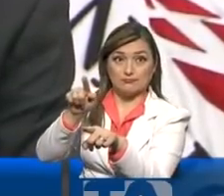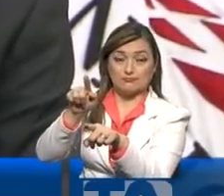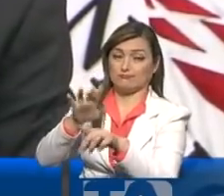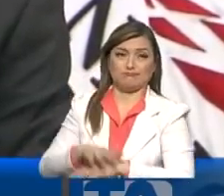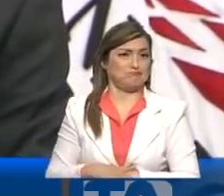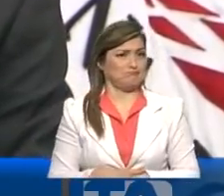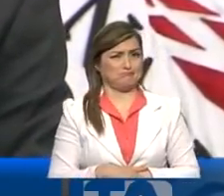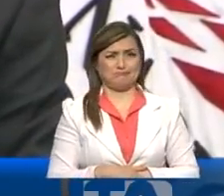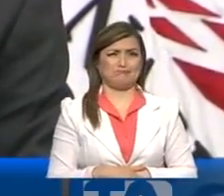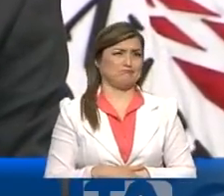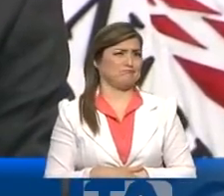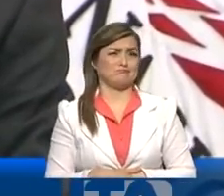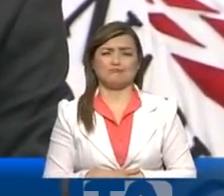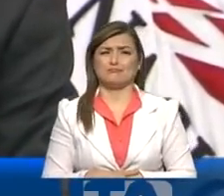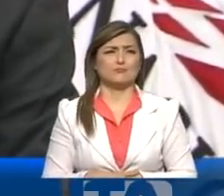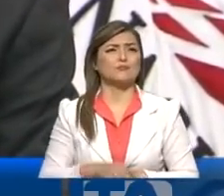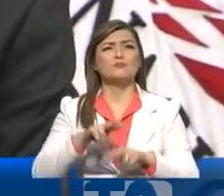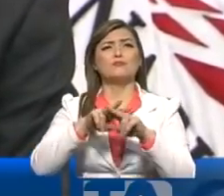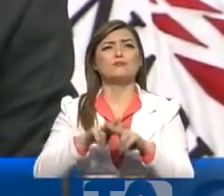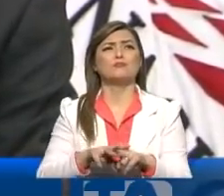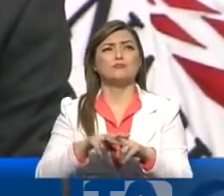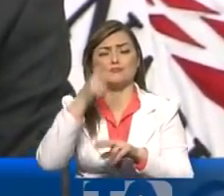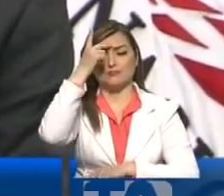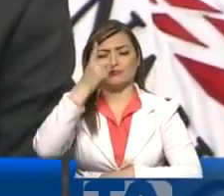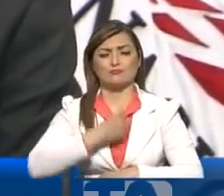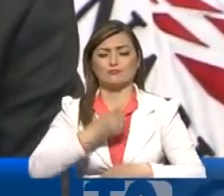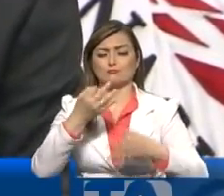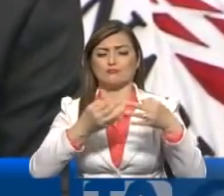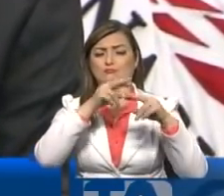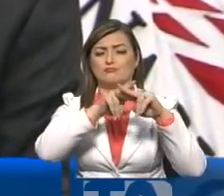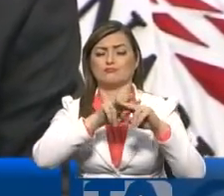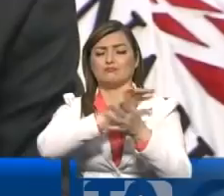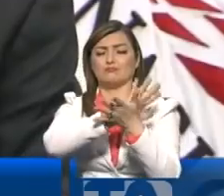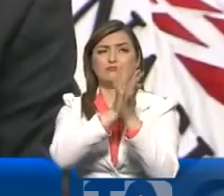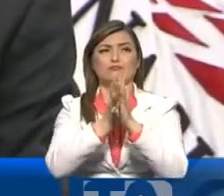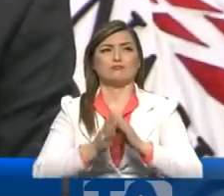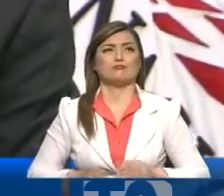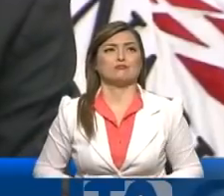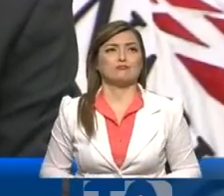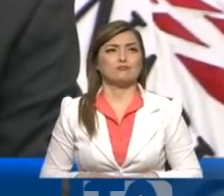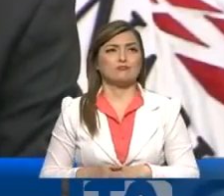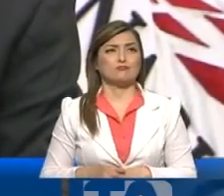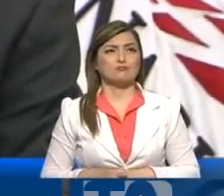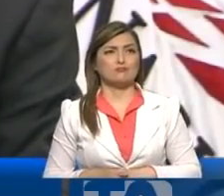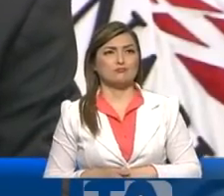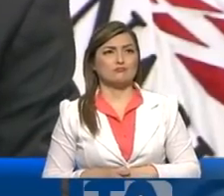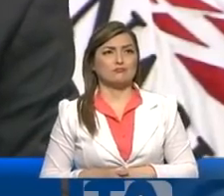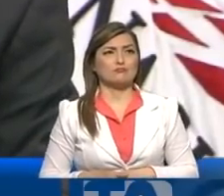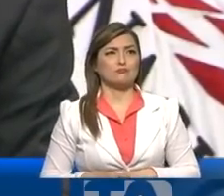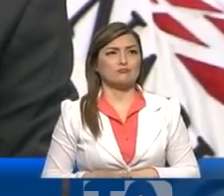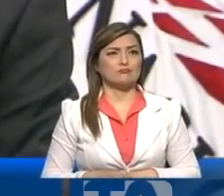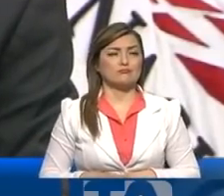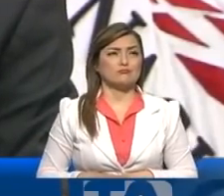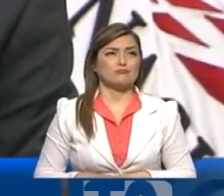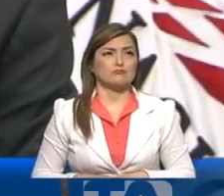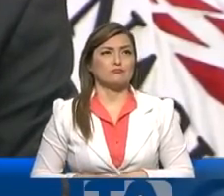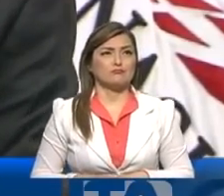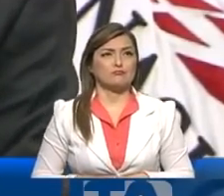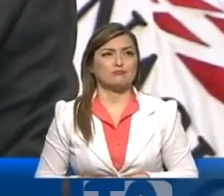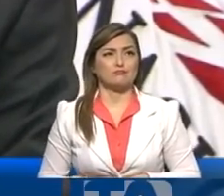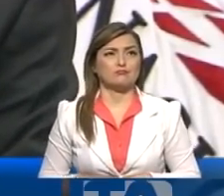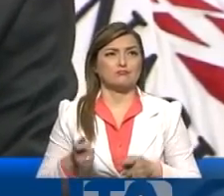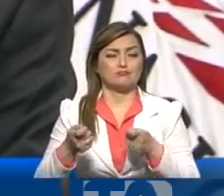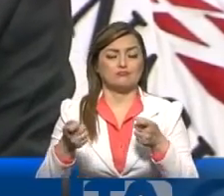No se puede revisar ningún fallo judicial, ninguno, porque los poderes del Estado son